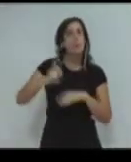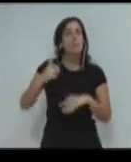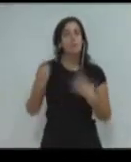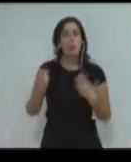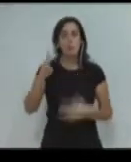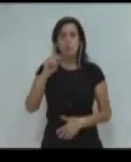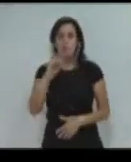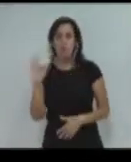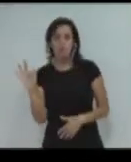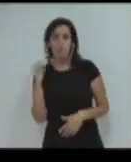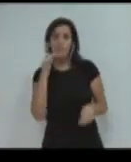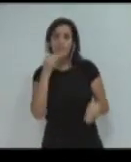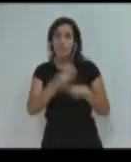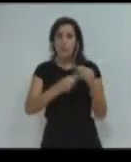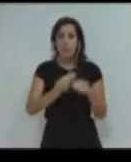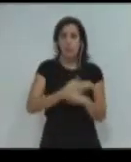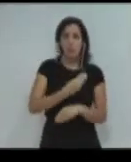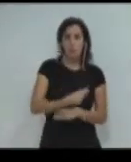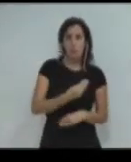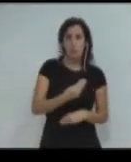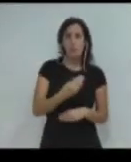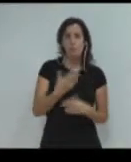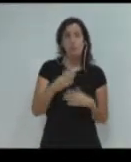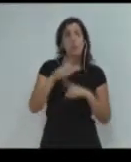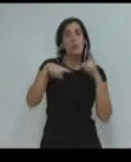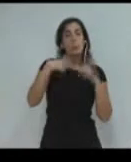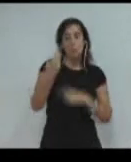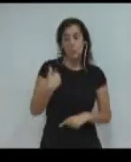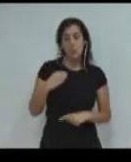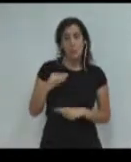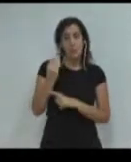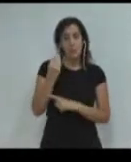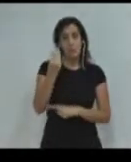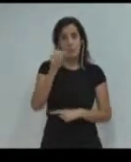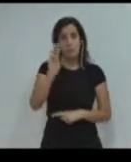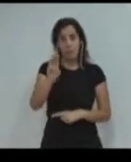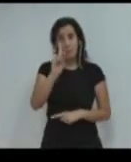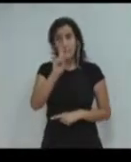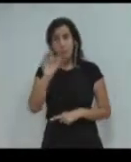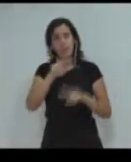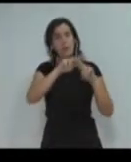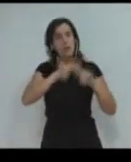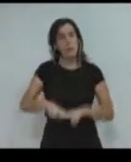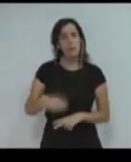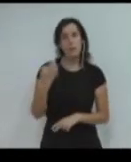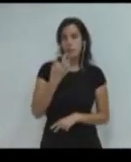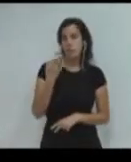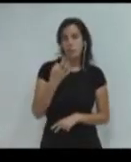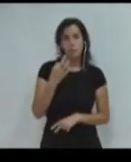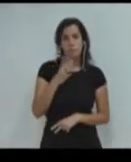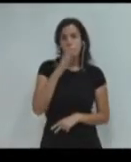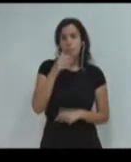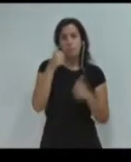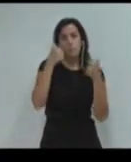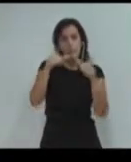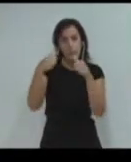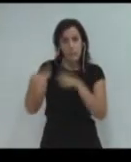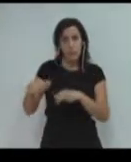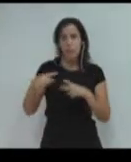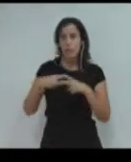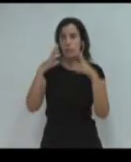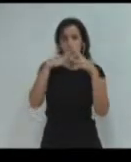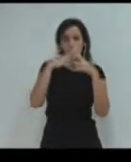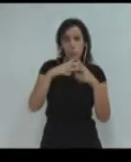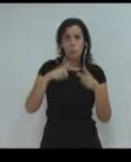si no lo hicieras. Eso desde luego. Pero después, una vez que tengas el PDF, tienes que revisarlo. Siempre. Porque revisar las etiquetas, la estructura,